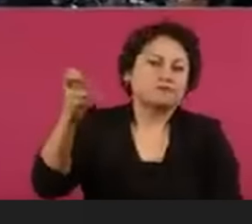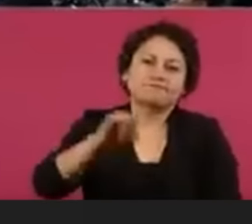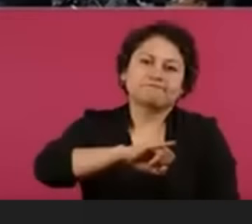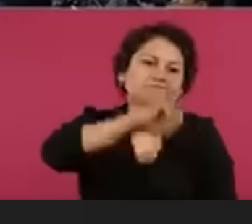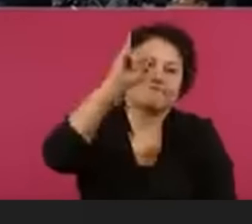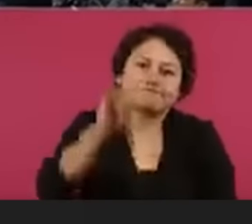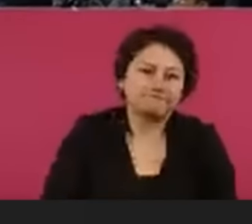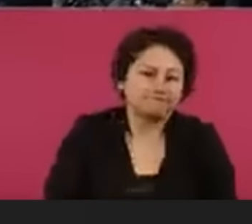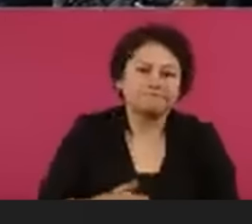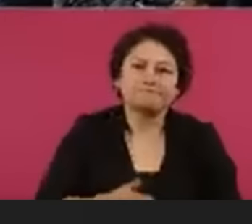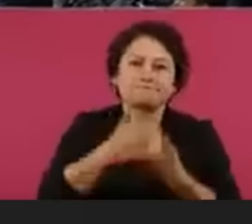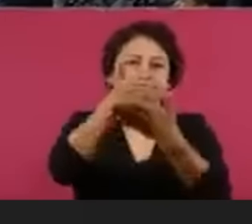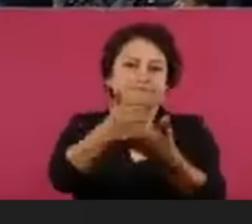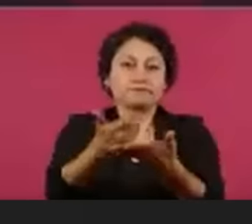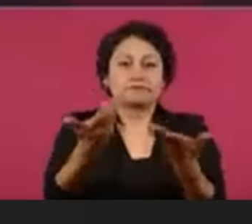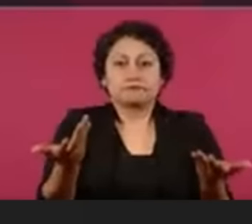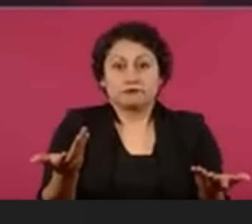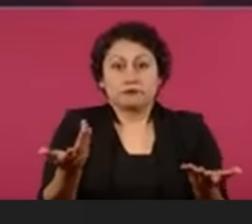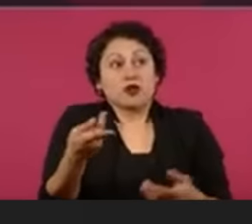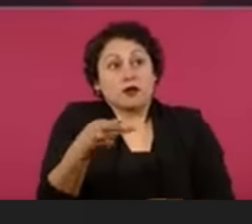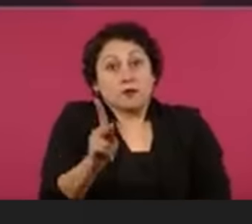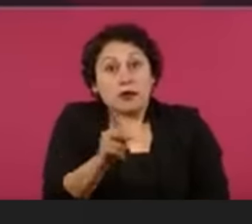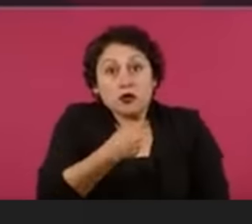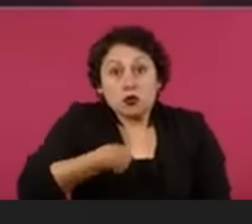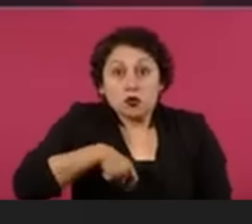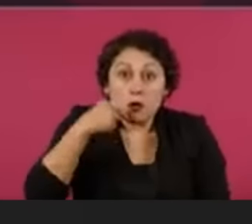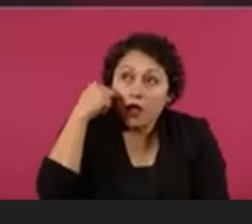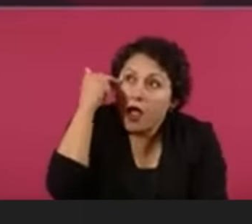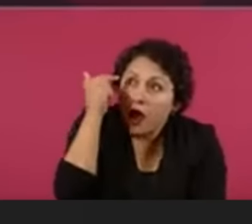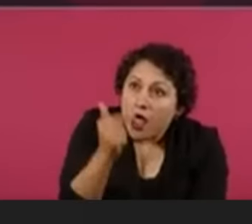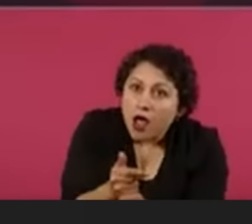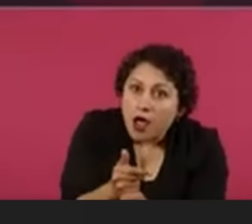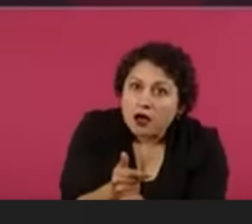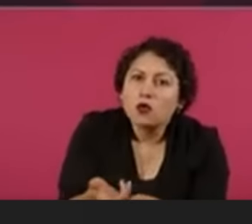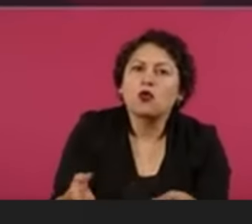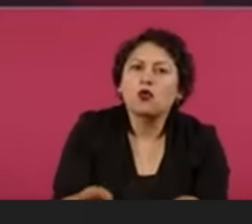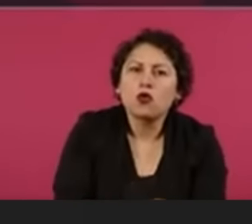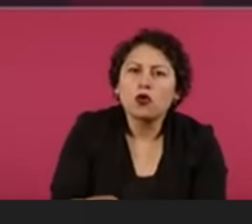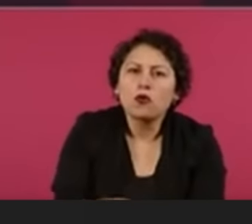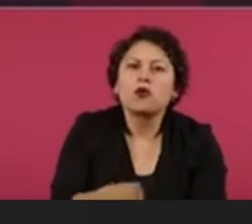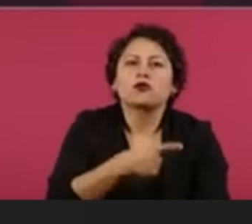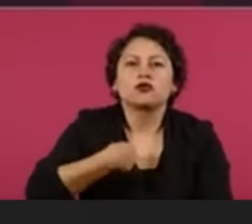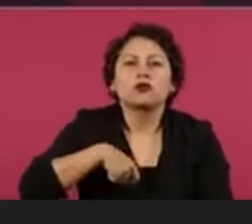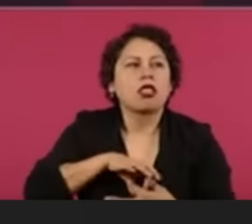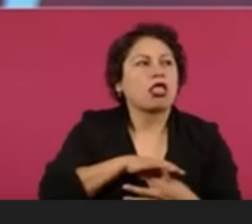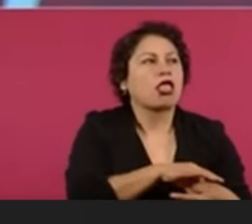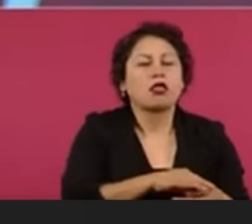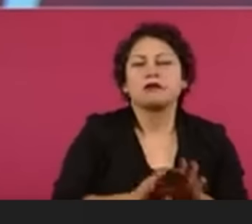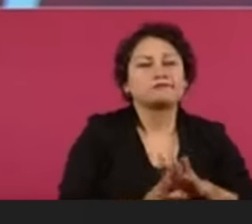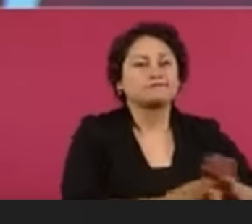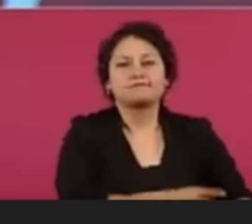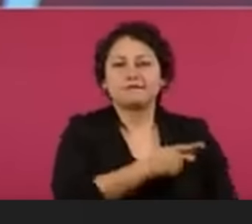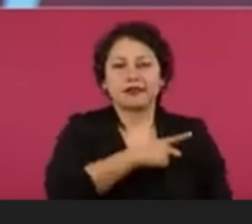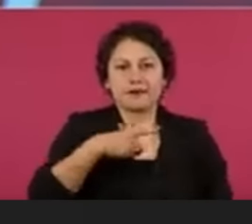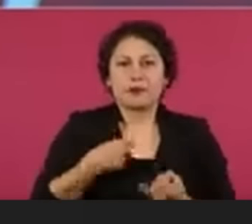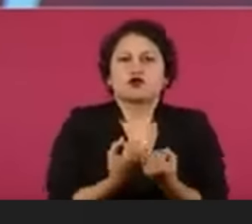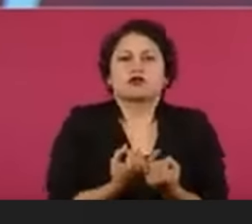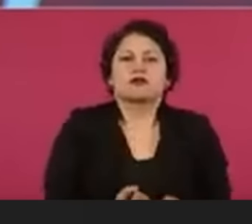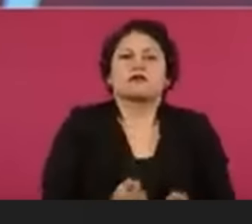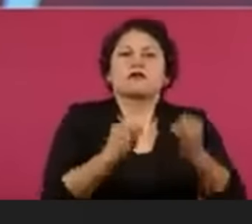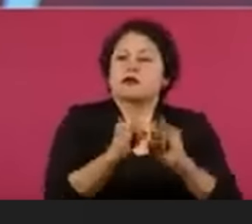puede advertir si se trabaja desde la independencia. Por ello, darle voz a los que no la